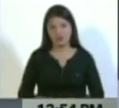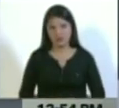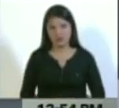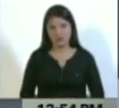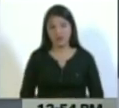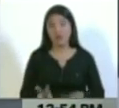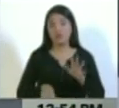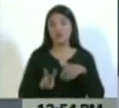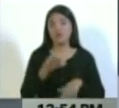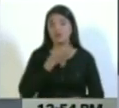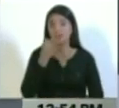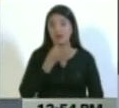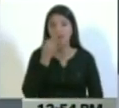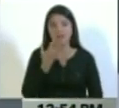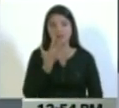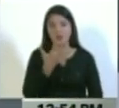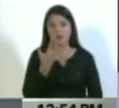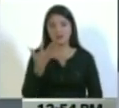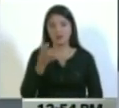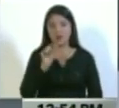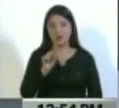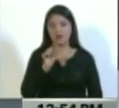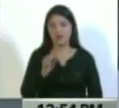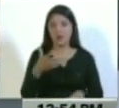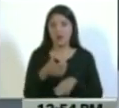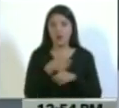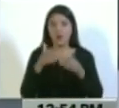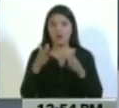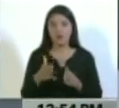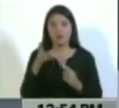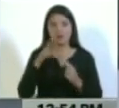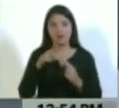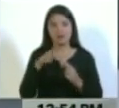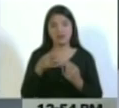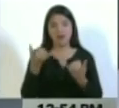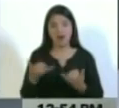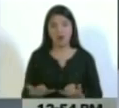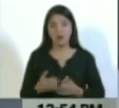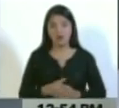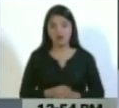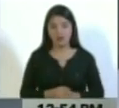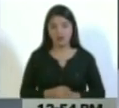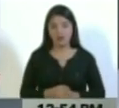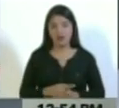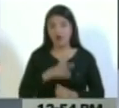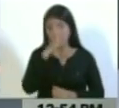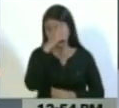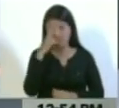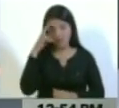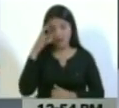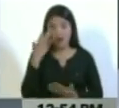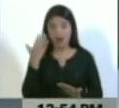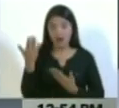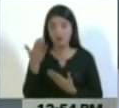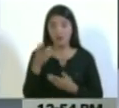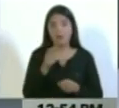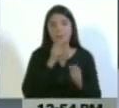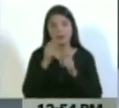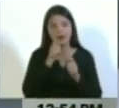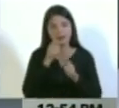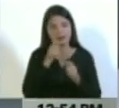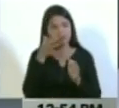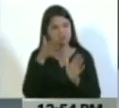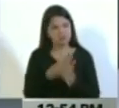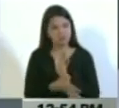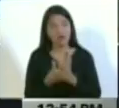12 del mediodía, 55 minutos. El gobernador del estado Táchira a esta hora, José Gregorio Bielma Mora, ofrece una rueda de prensa a propósito